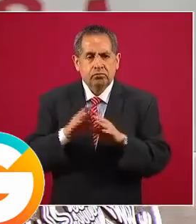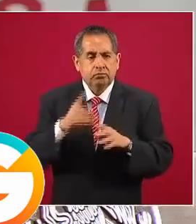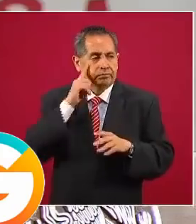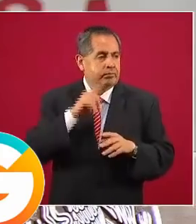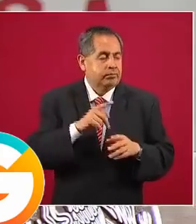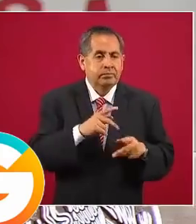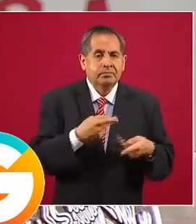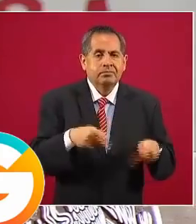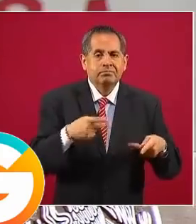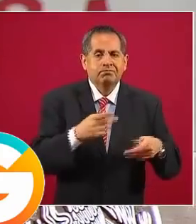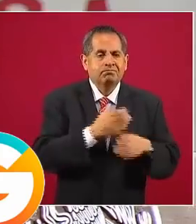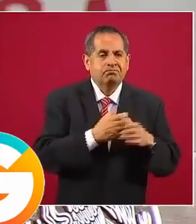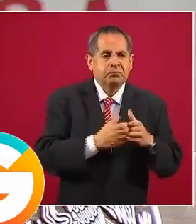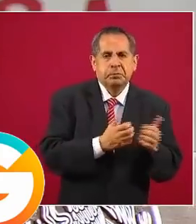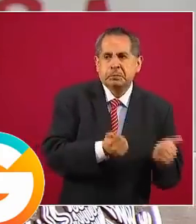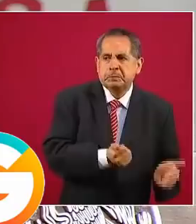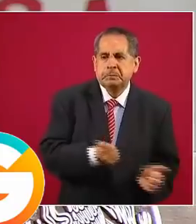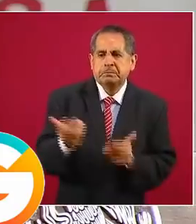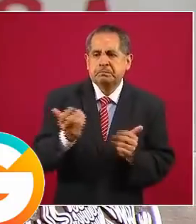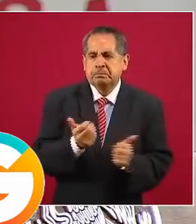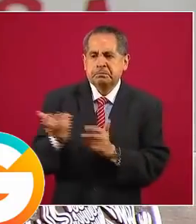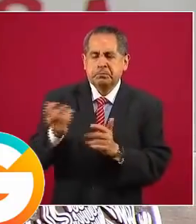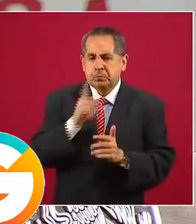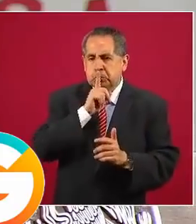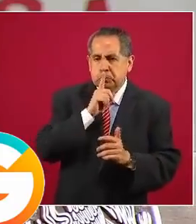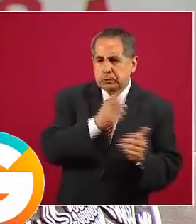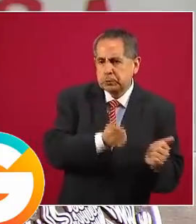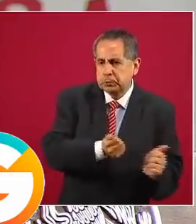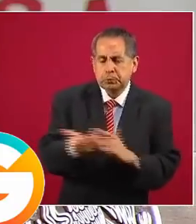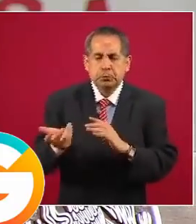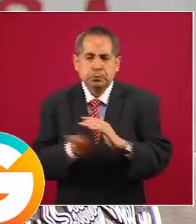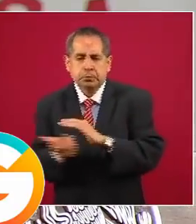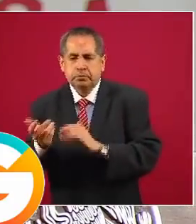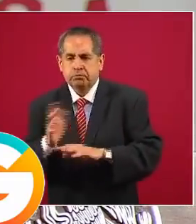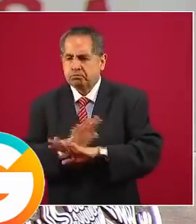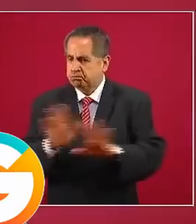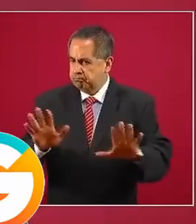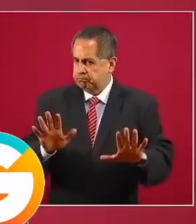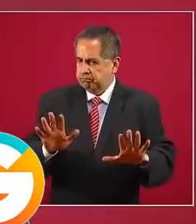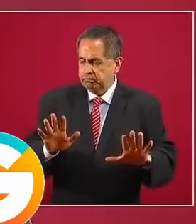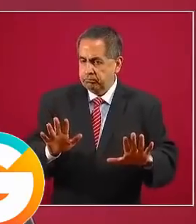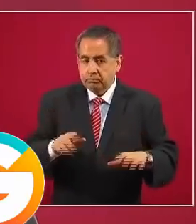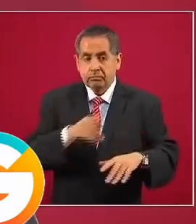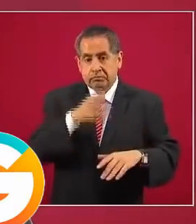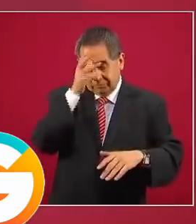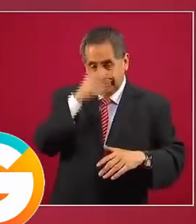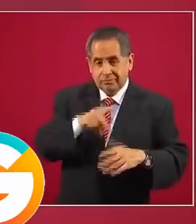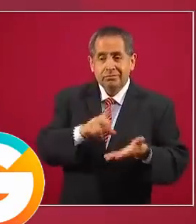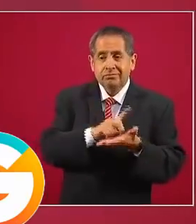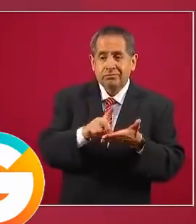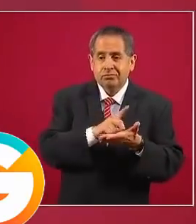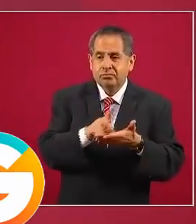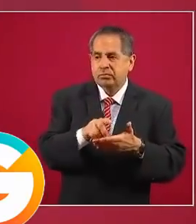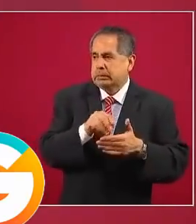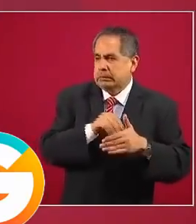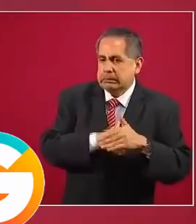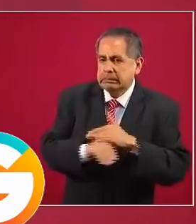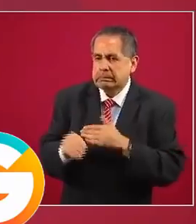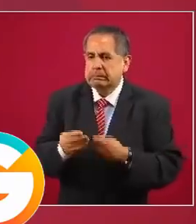contrabando de mercancías y sobre todo la introducción de droga,